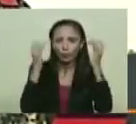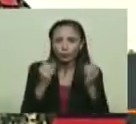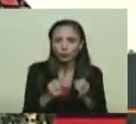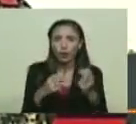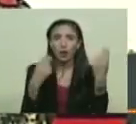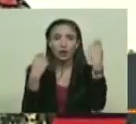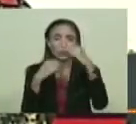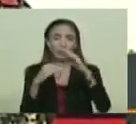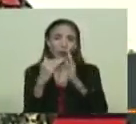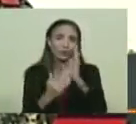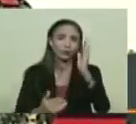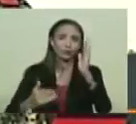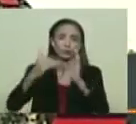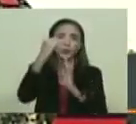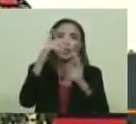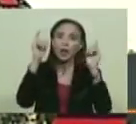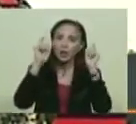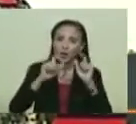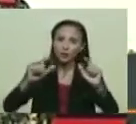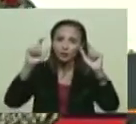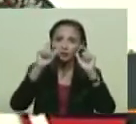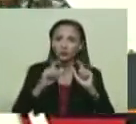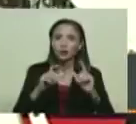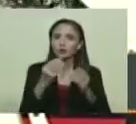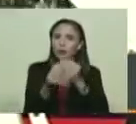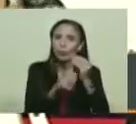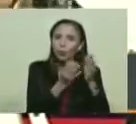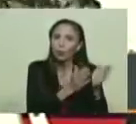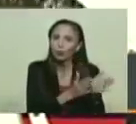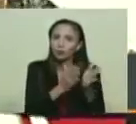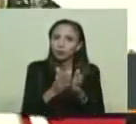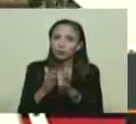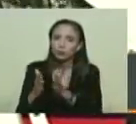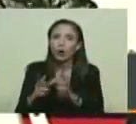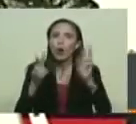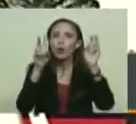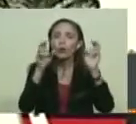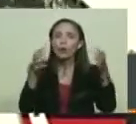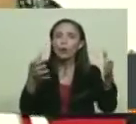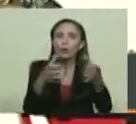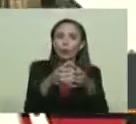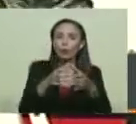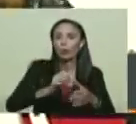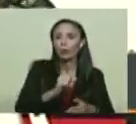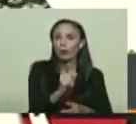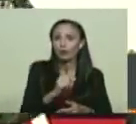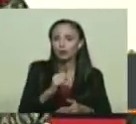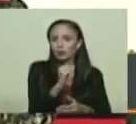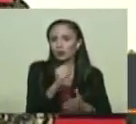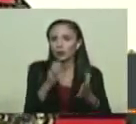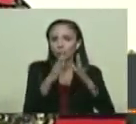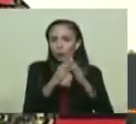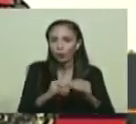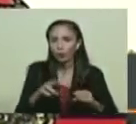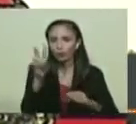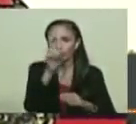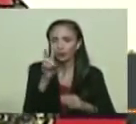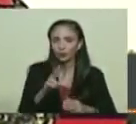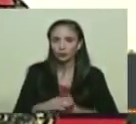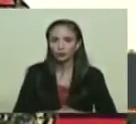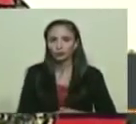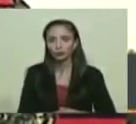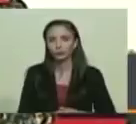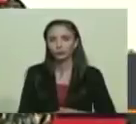nivel, la formación y estructuración de un nuevo cuerpo de Policía Nacional que llevara la